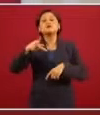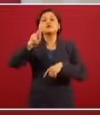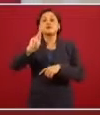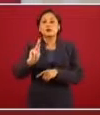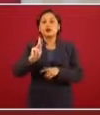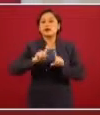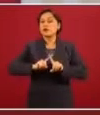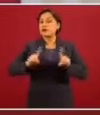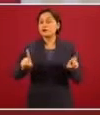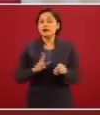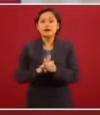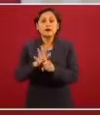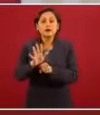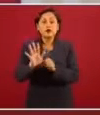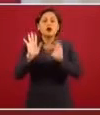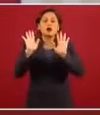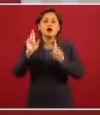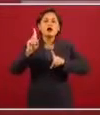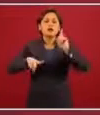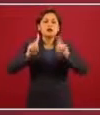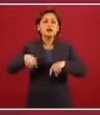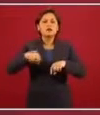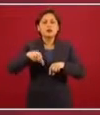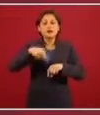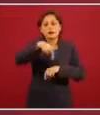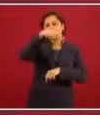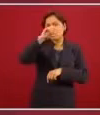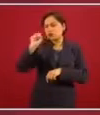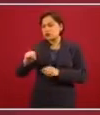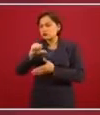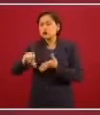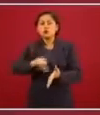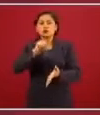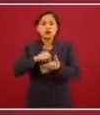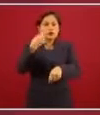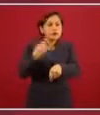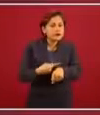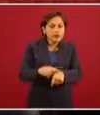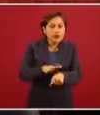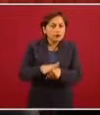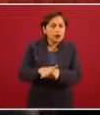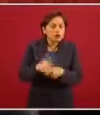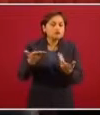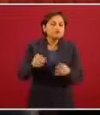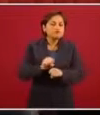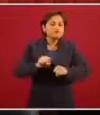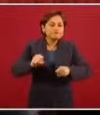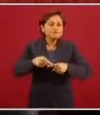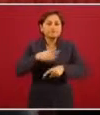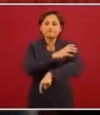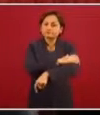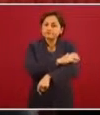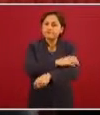entre la frecuencia de ciertas enfermedades, como la obesidad, la diabetes, la hipertensión. ¿Pero hay algún estado que tenga